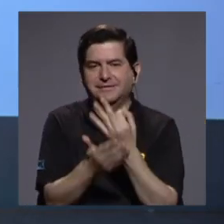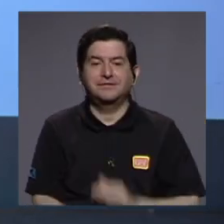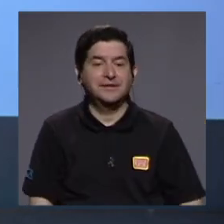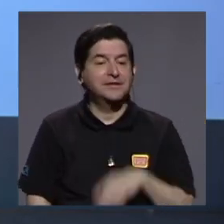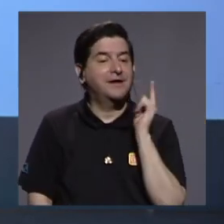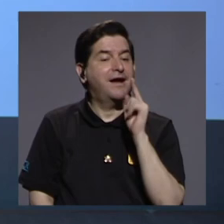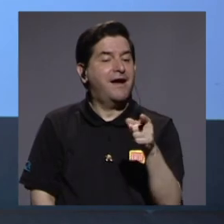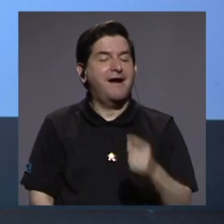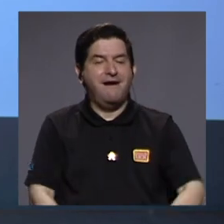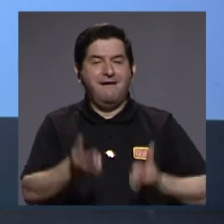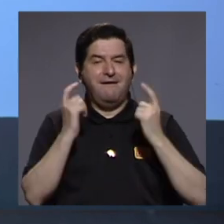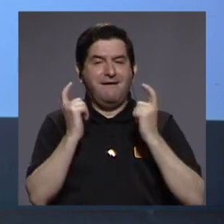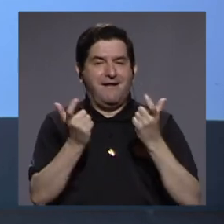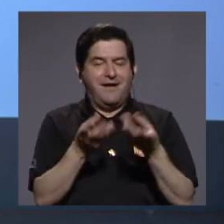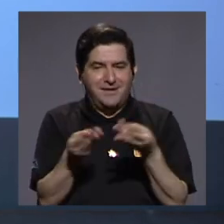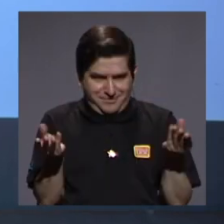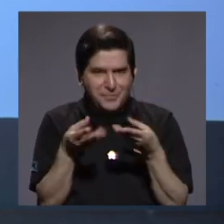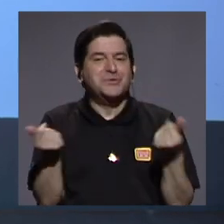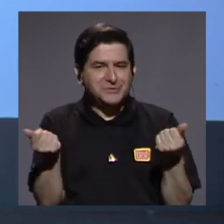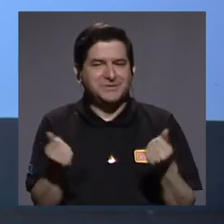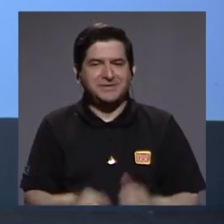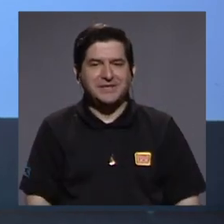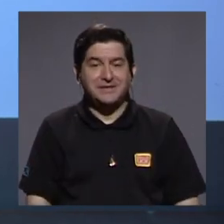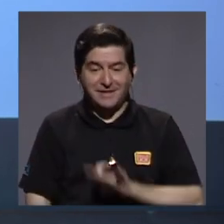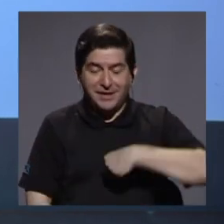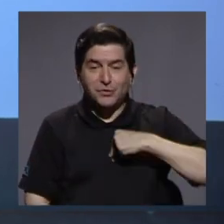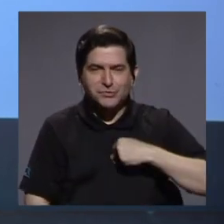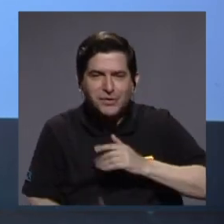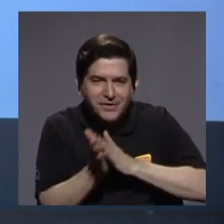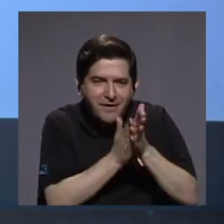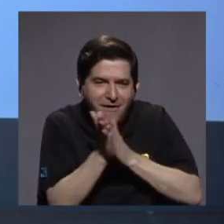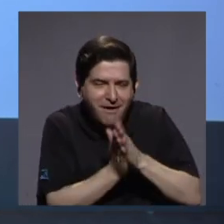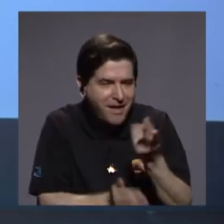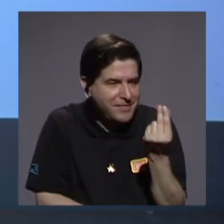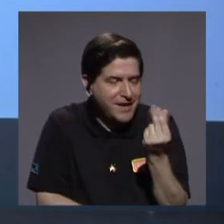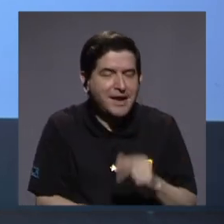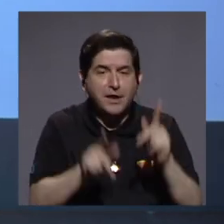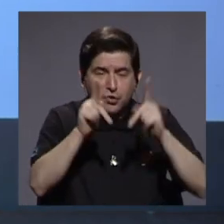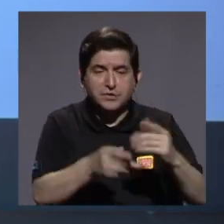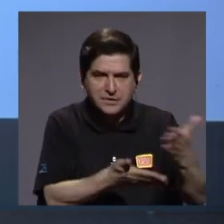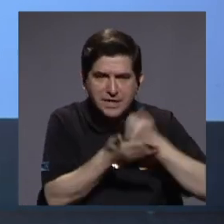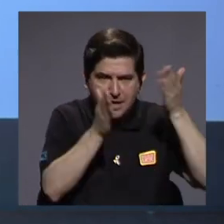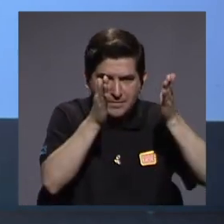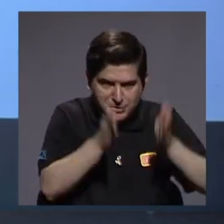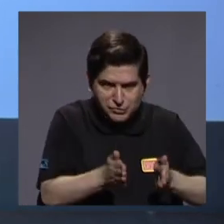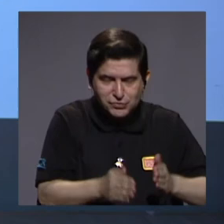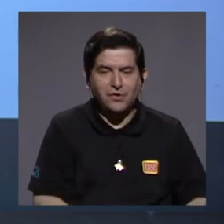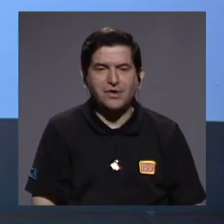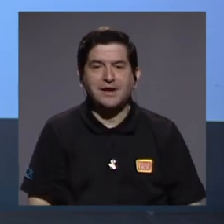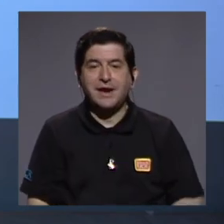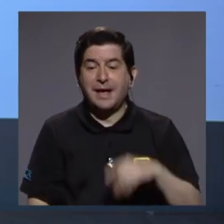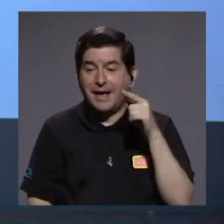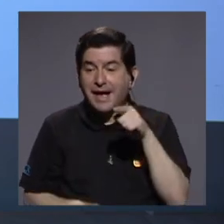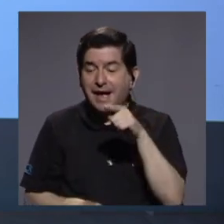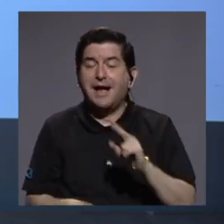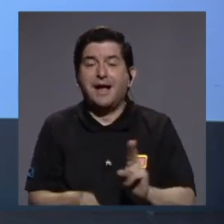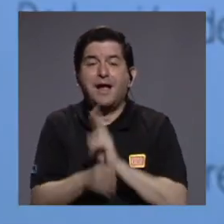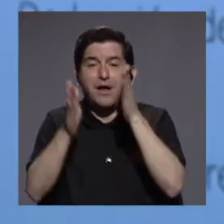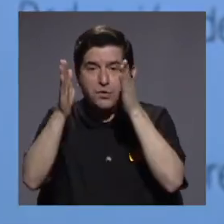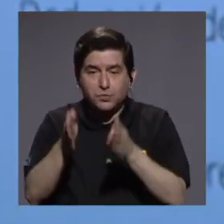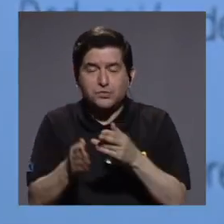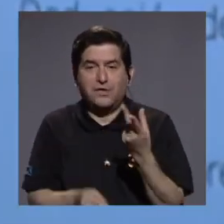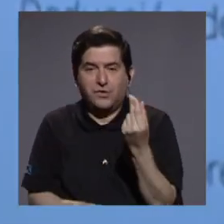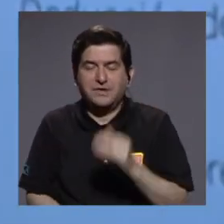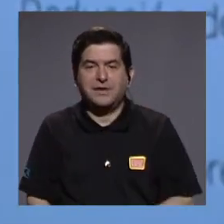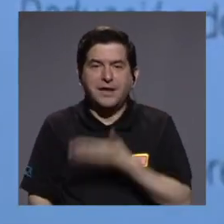una ganancia en productividad logramos canalizar los dineros de los ahorrantes hacia los dineros de los inversores de una mejor manera a